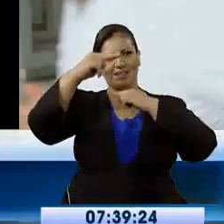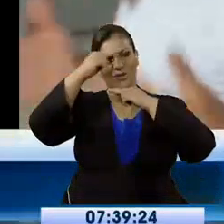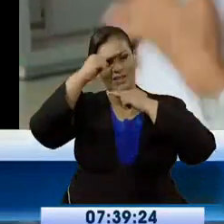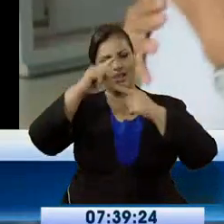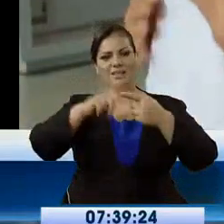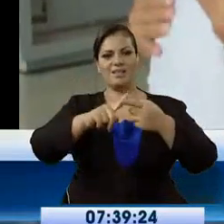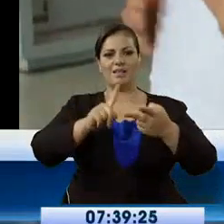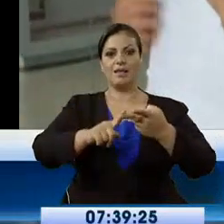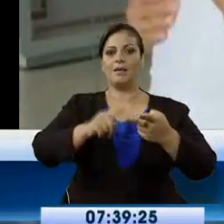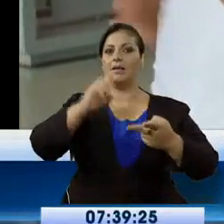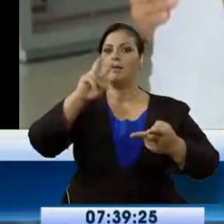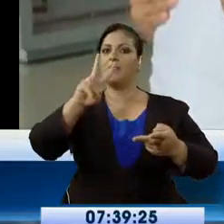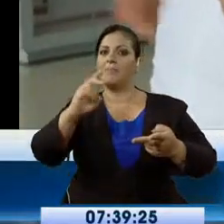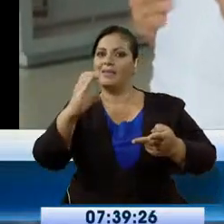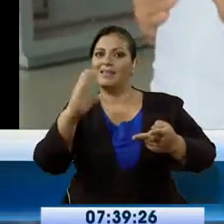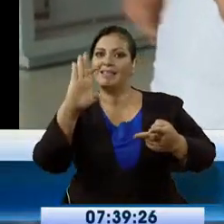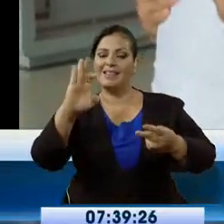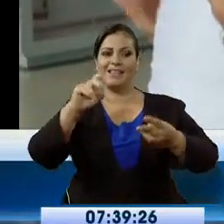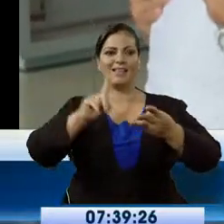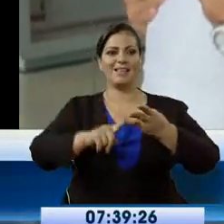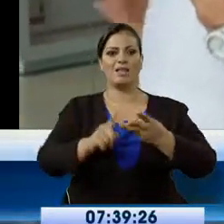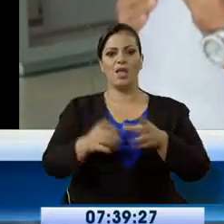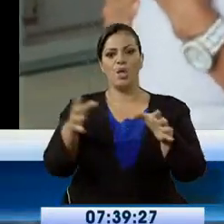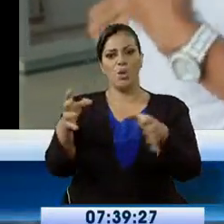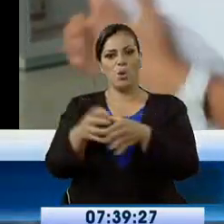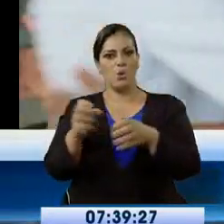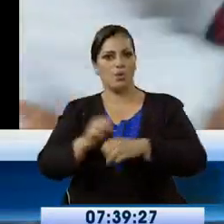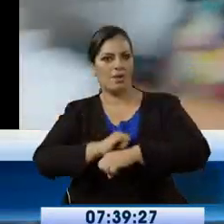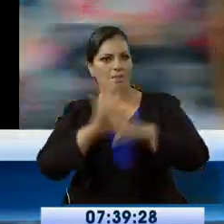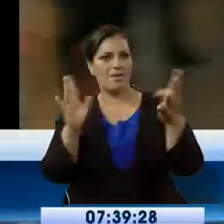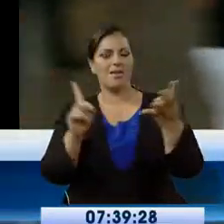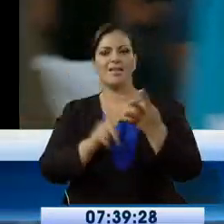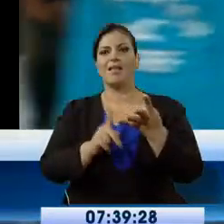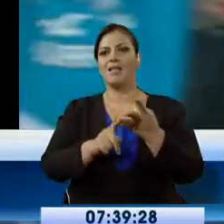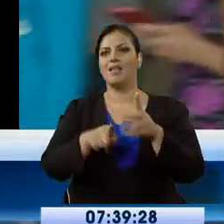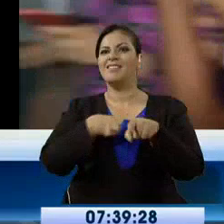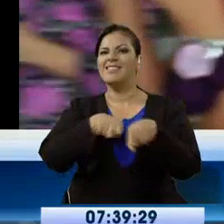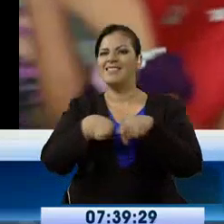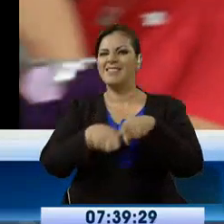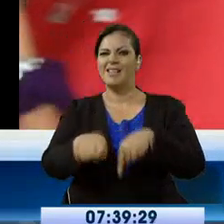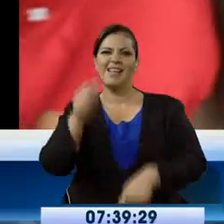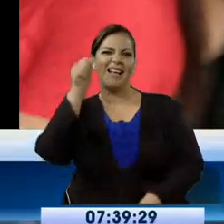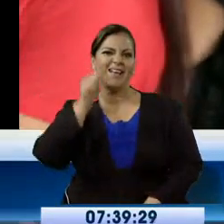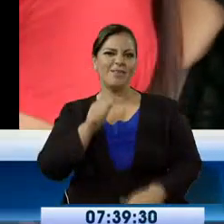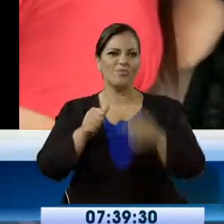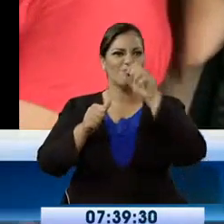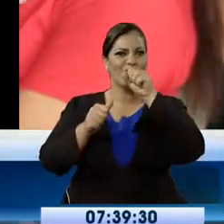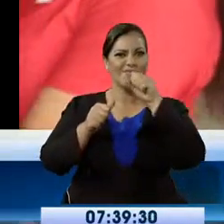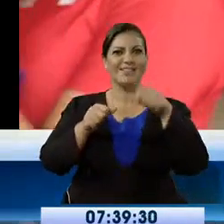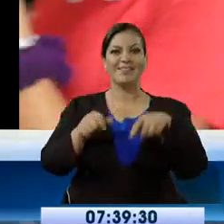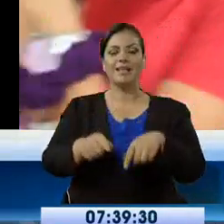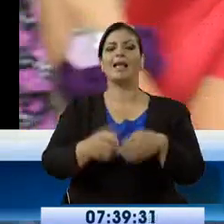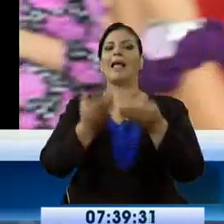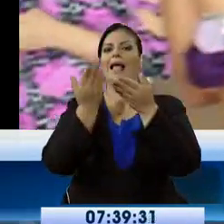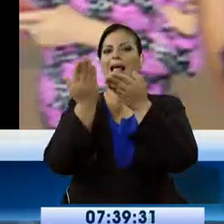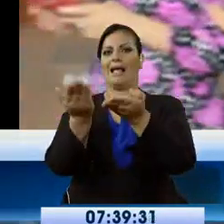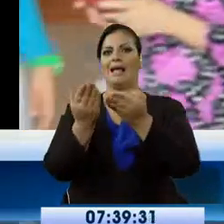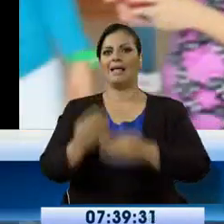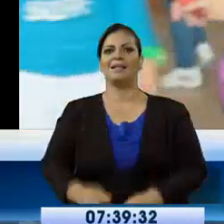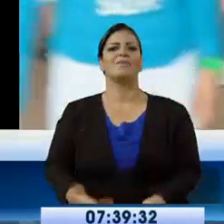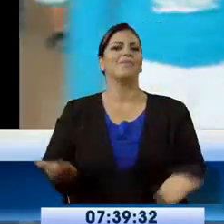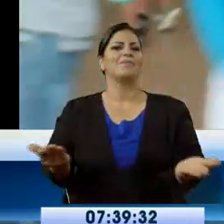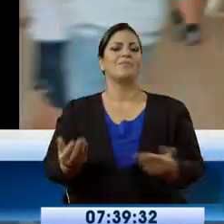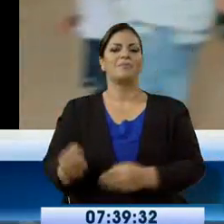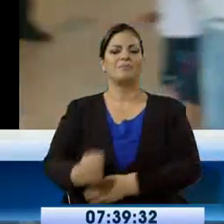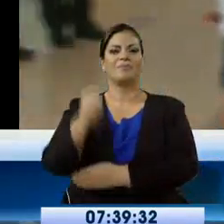noticia junto a ustedes en el Mall del Fortín, kilómetro 23 de la vía perimetral. Ahí estaremos desde las 10 de la mañana